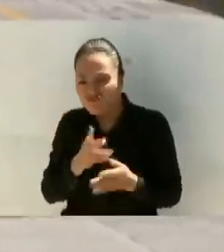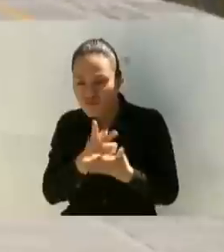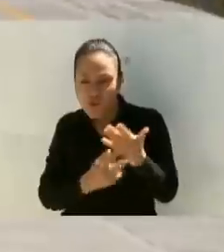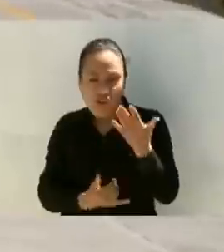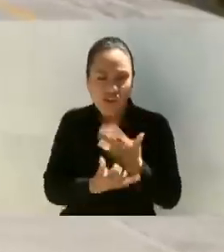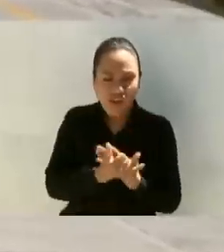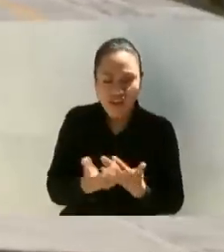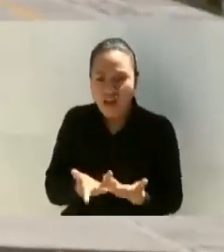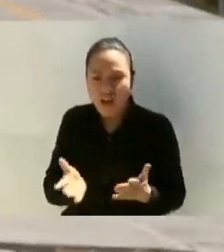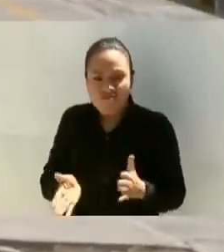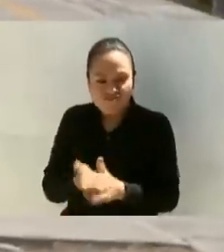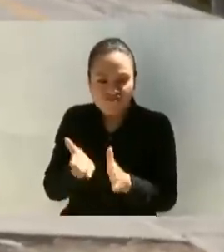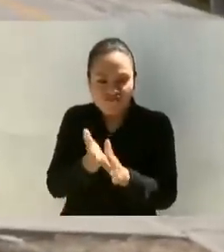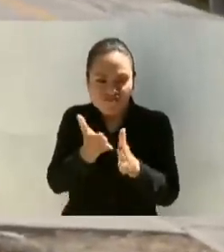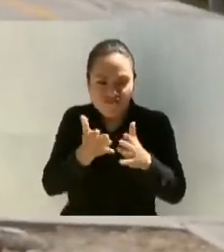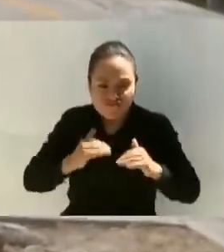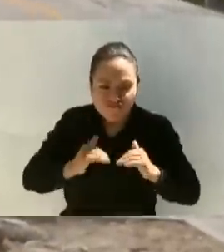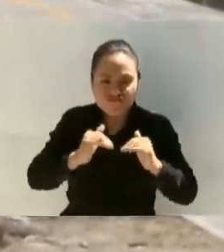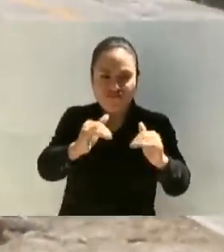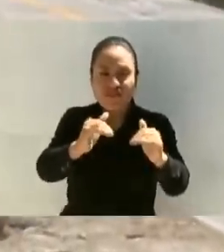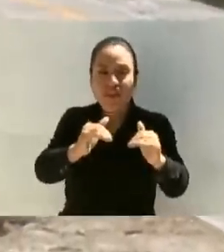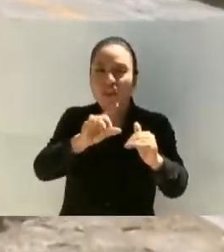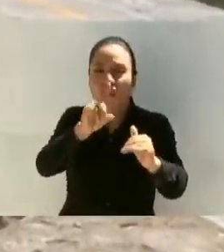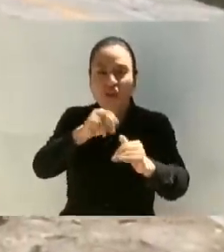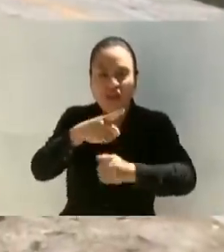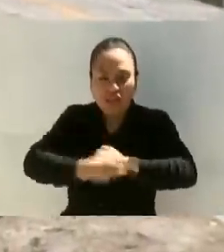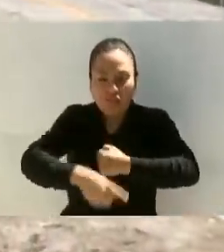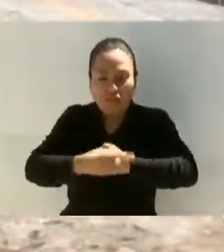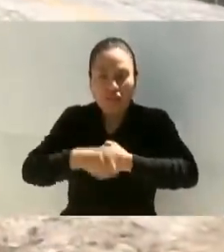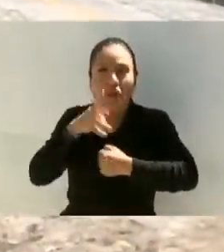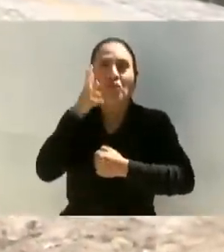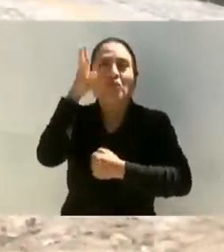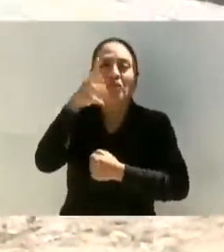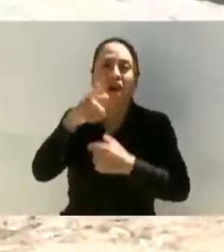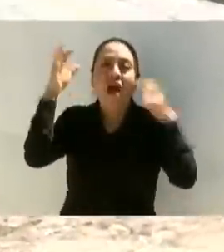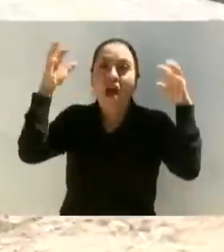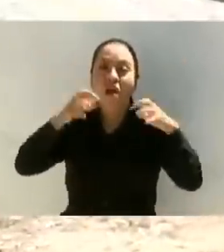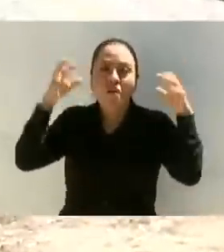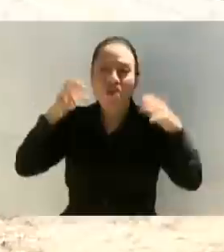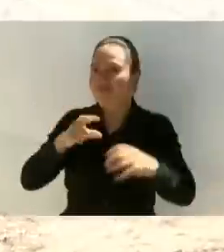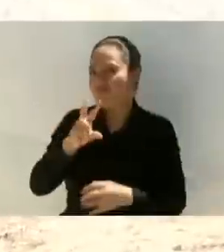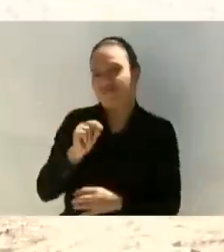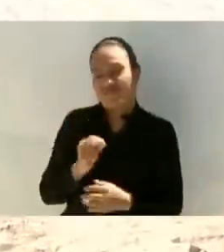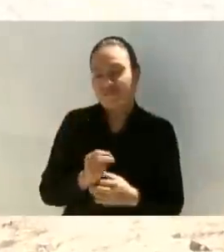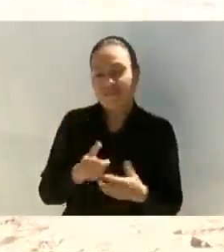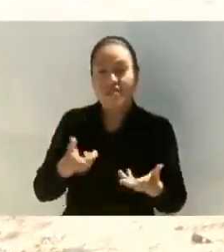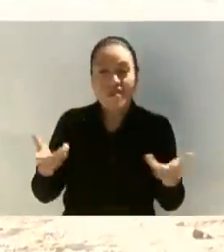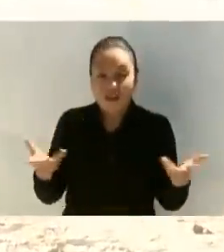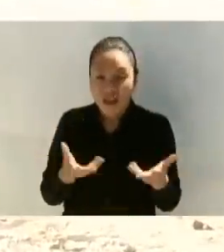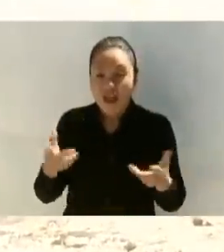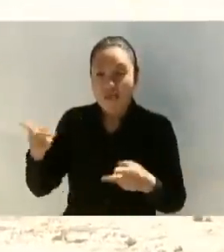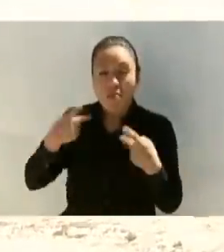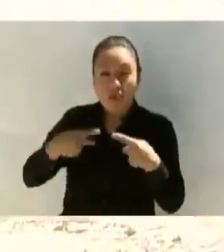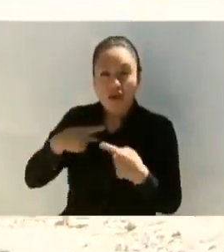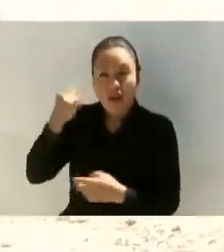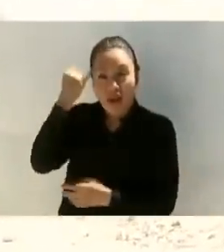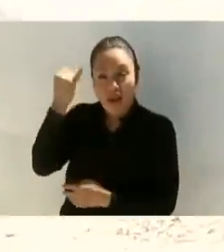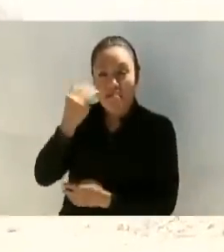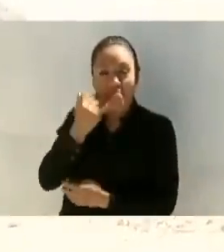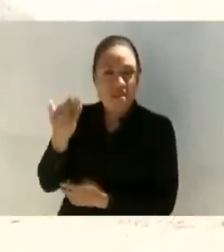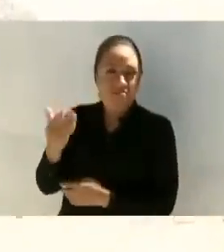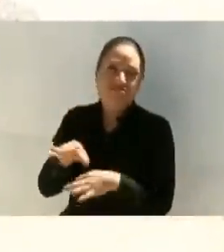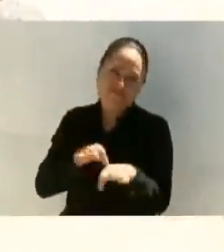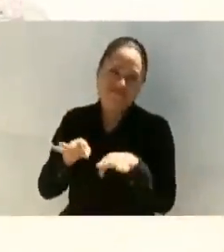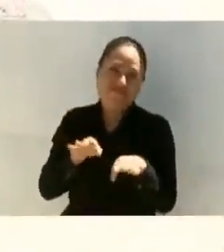camino no se afecte con la lluvia. Todo lo que hacen estos grandes constructores. Antes,